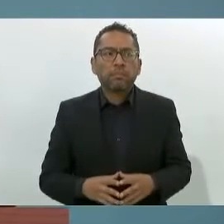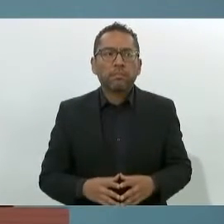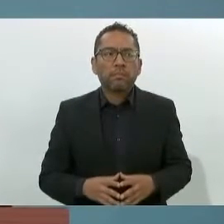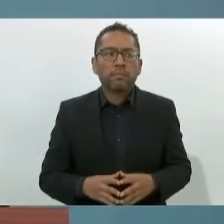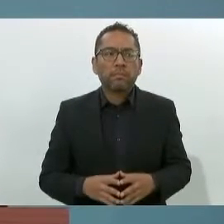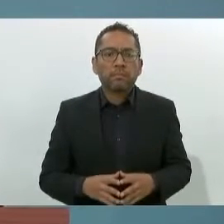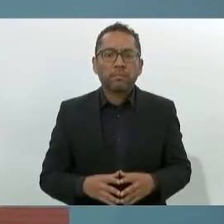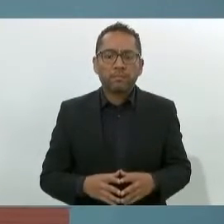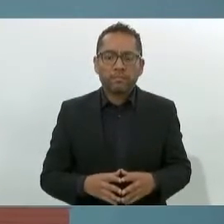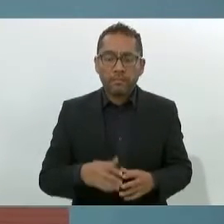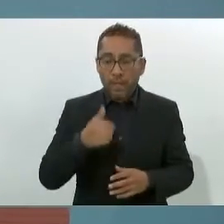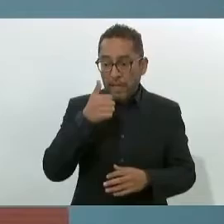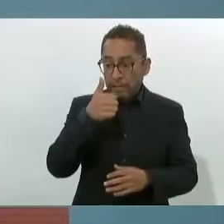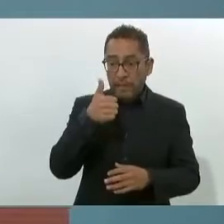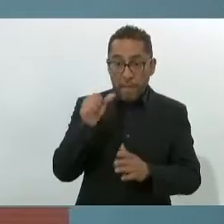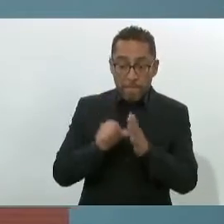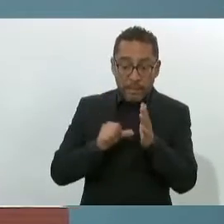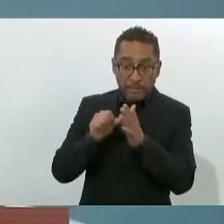en 6 meses